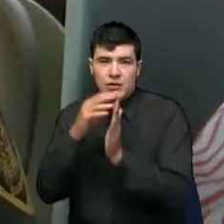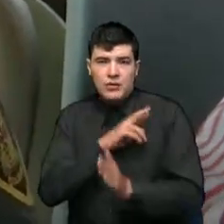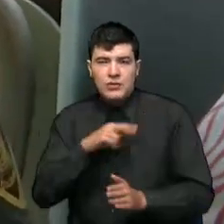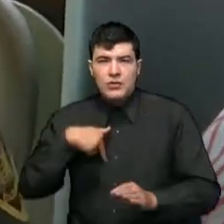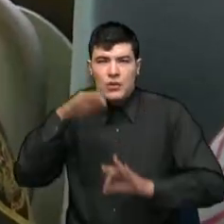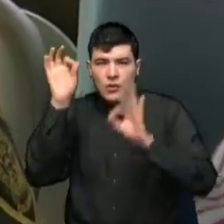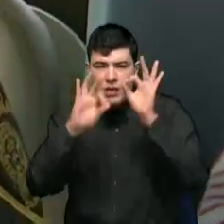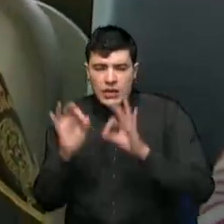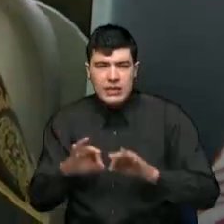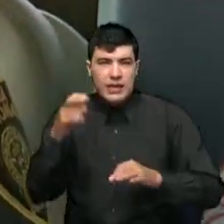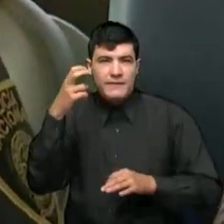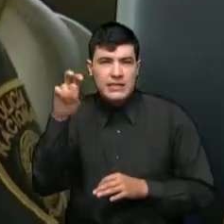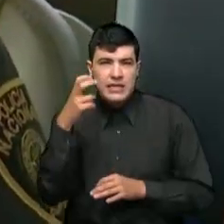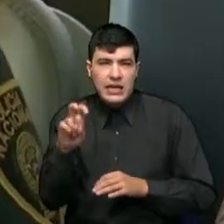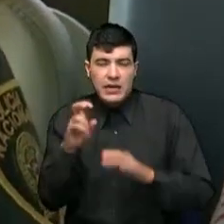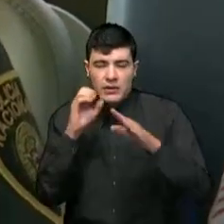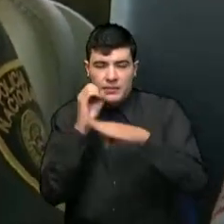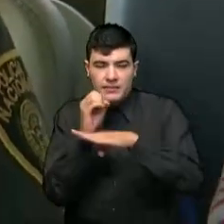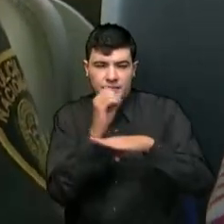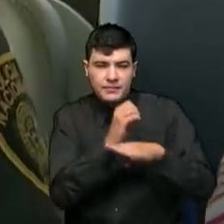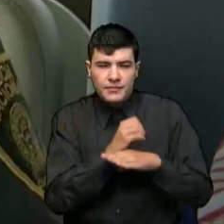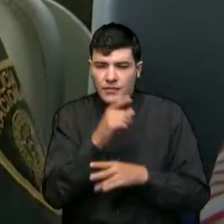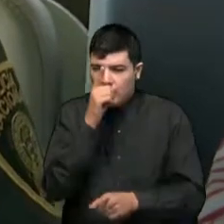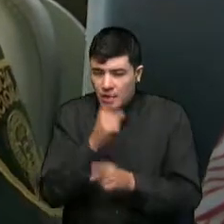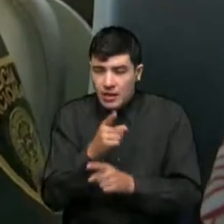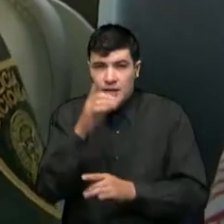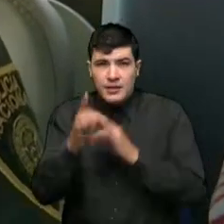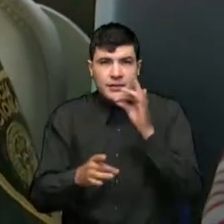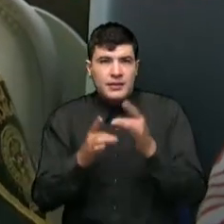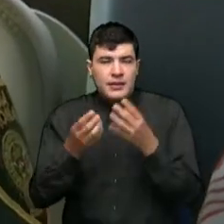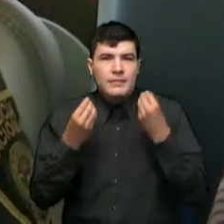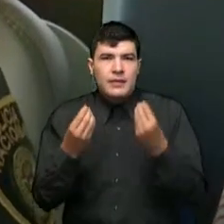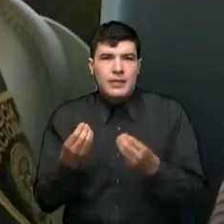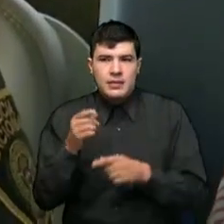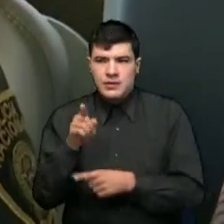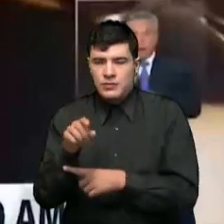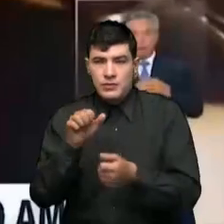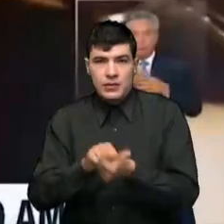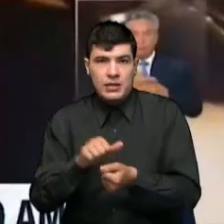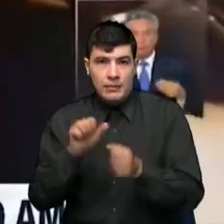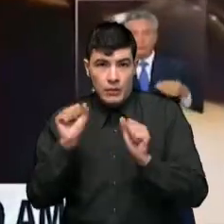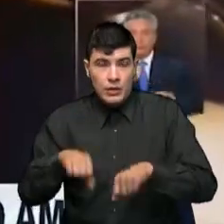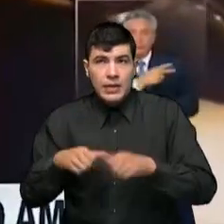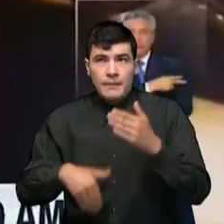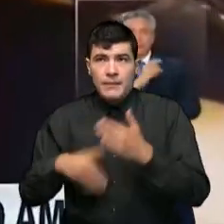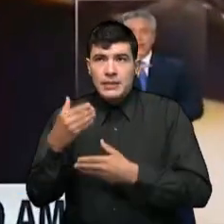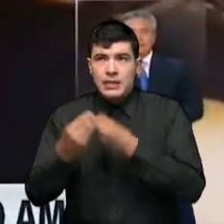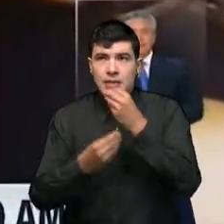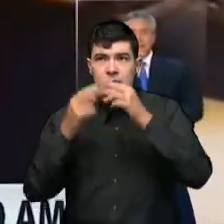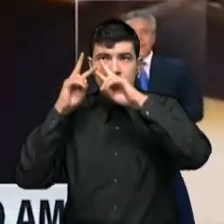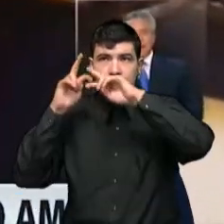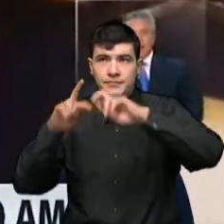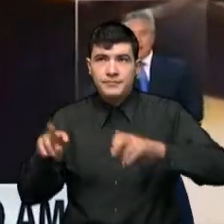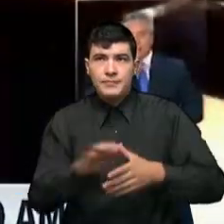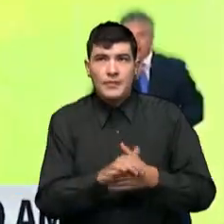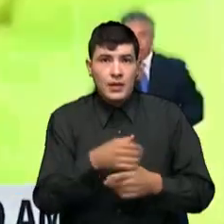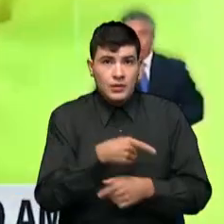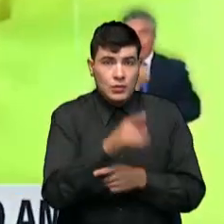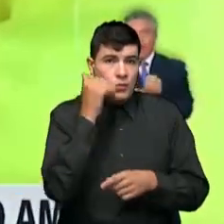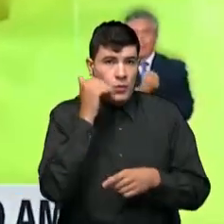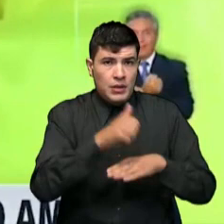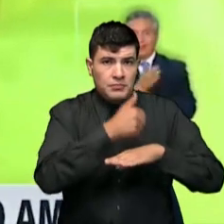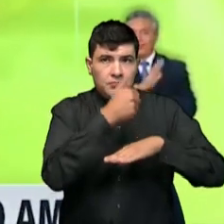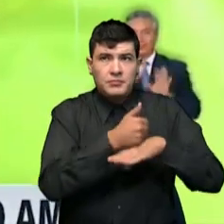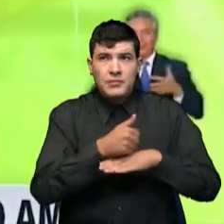Fiscalía un equipo altamente competitivo para esta investigación. Según la policía, la sargento viajó